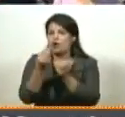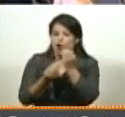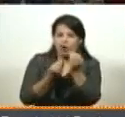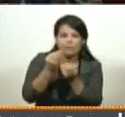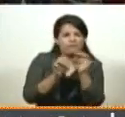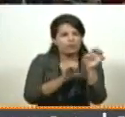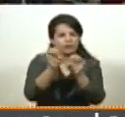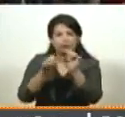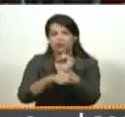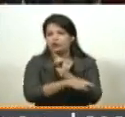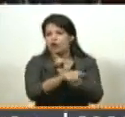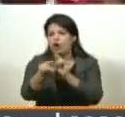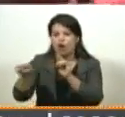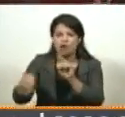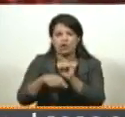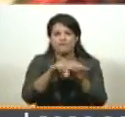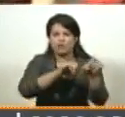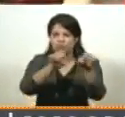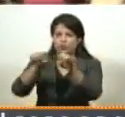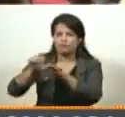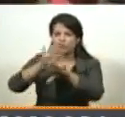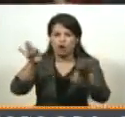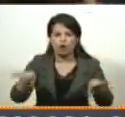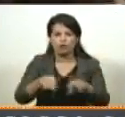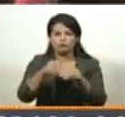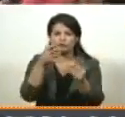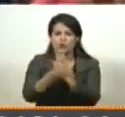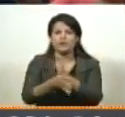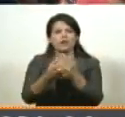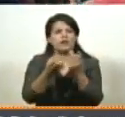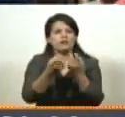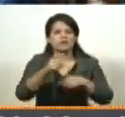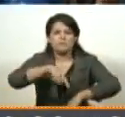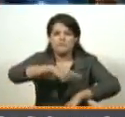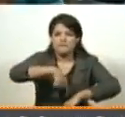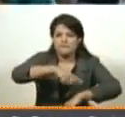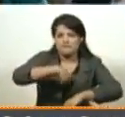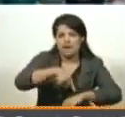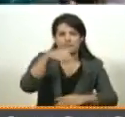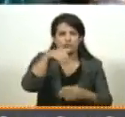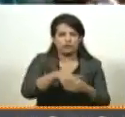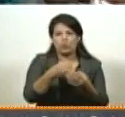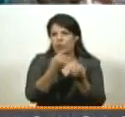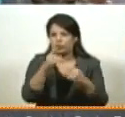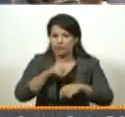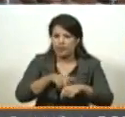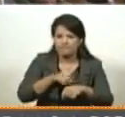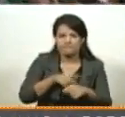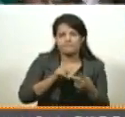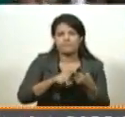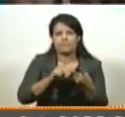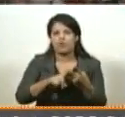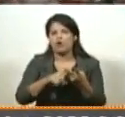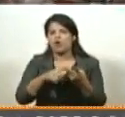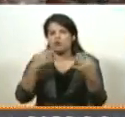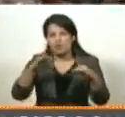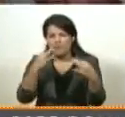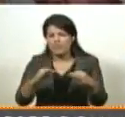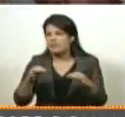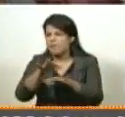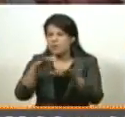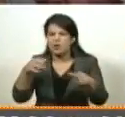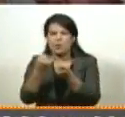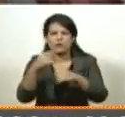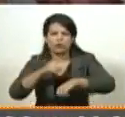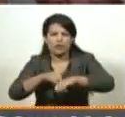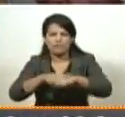de todos estos aspectos en términos de cuánto se ha tardado la electora y el elector, los tiempos promedios de votación, el funcionamiento